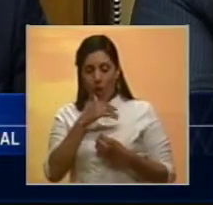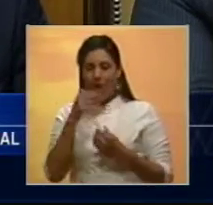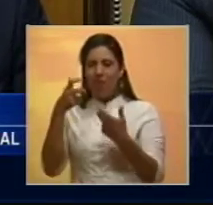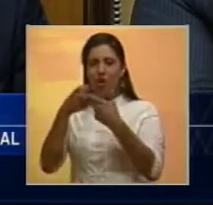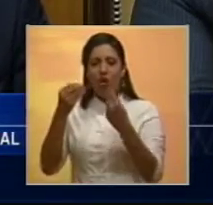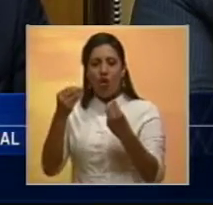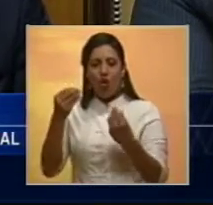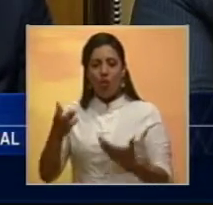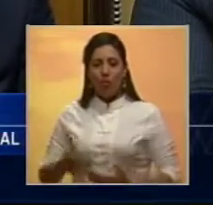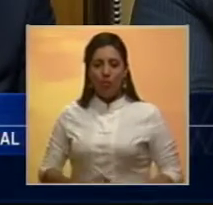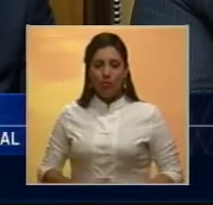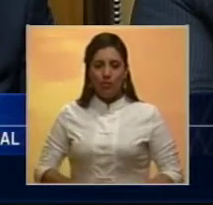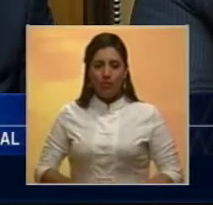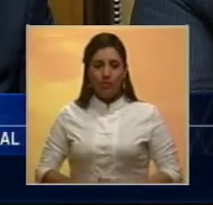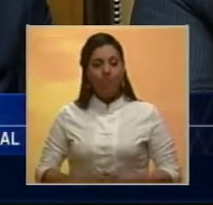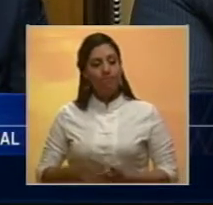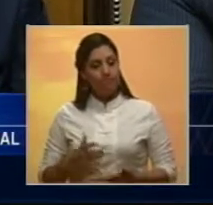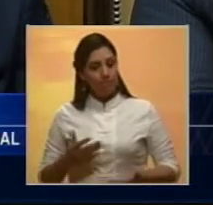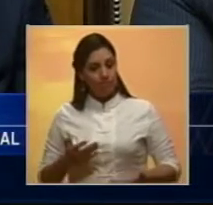discutía.